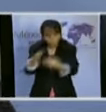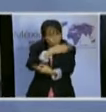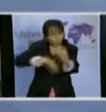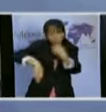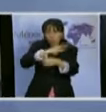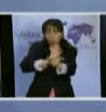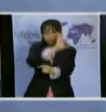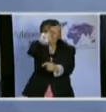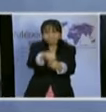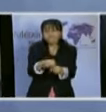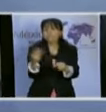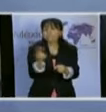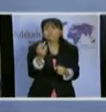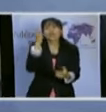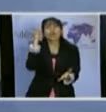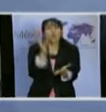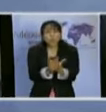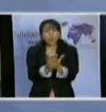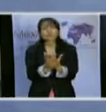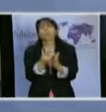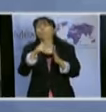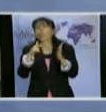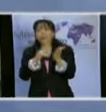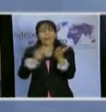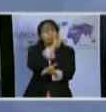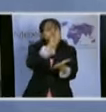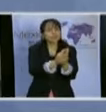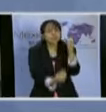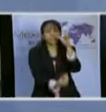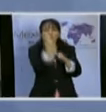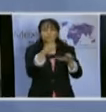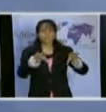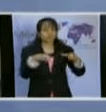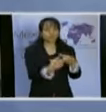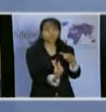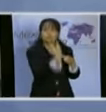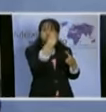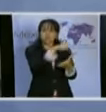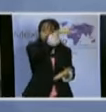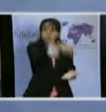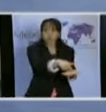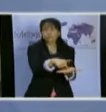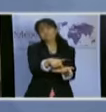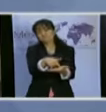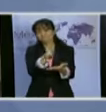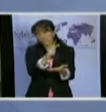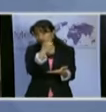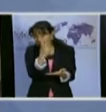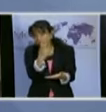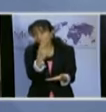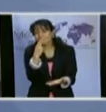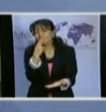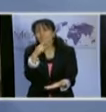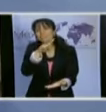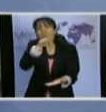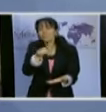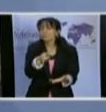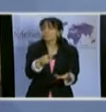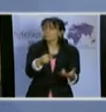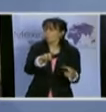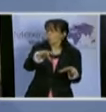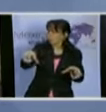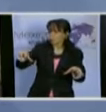que ya no alcanza con políticas sectoriales, porque no se complementan y en muchos casos acaban siendo contradictorias en el territorio,